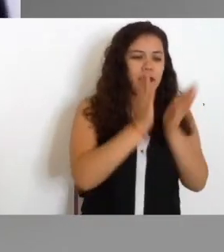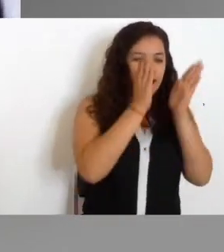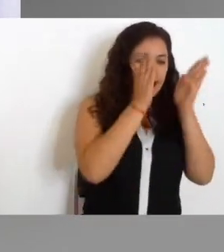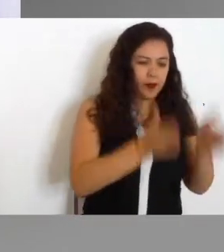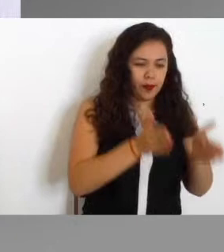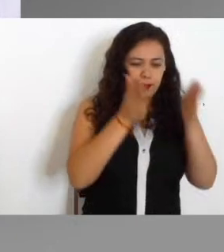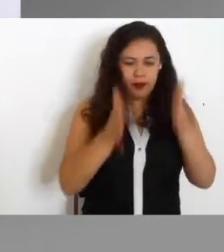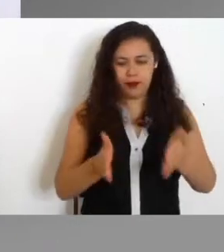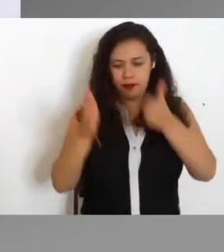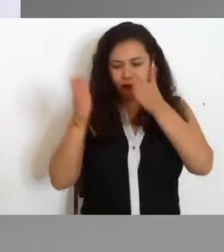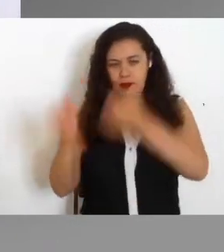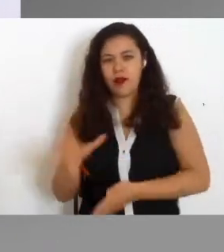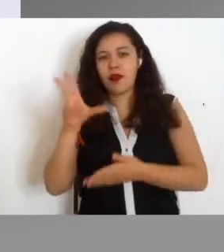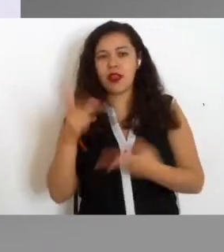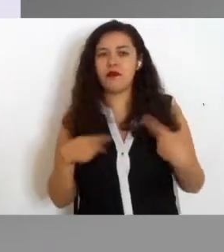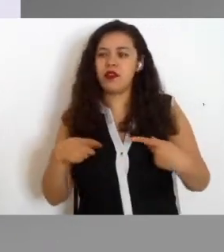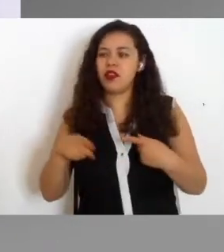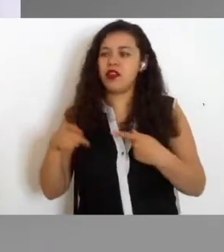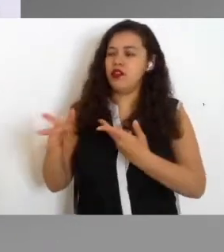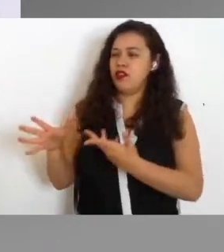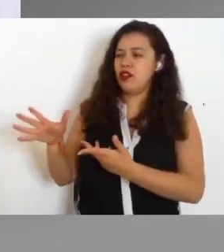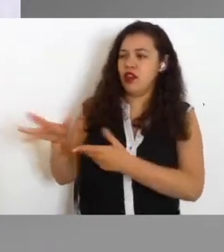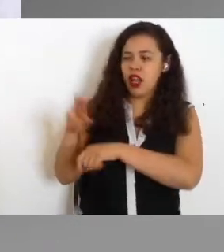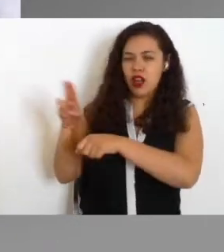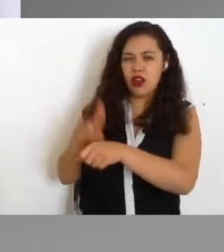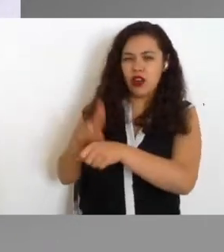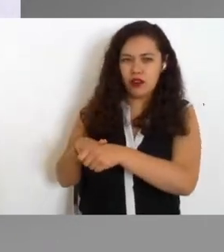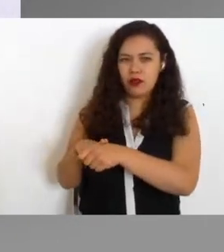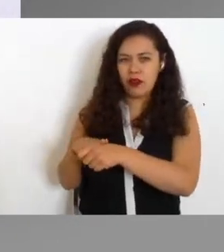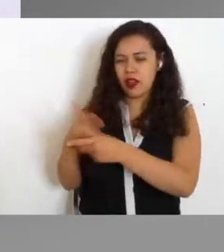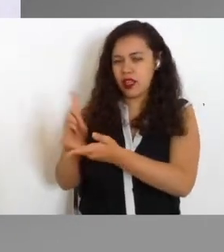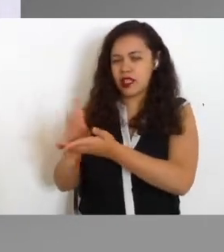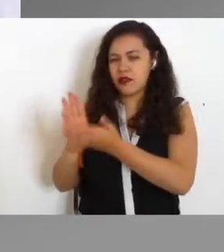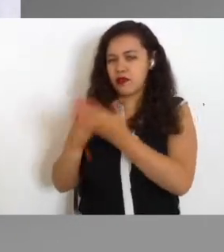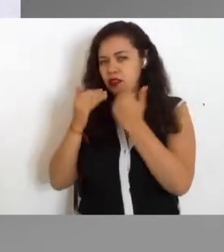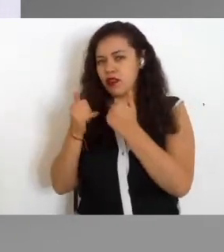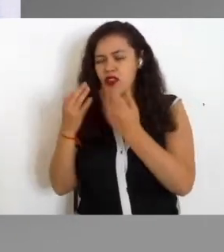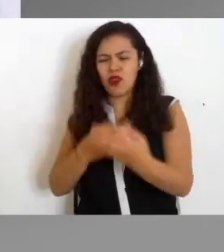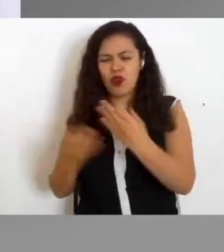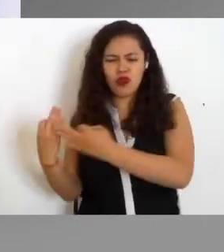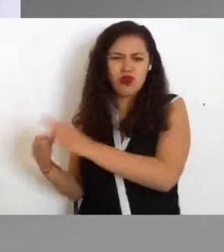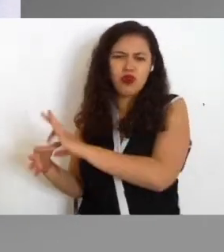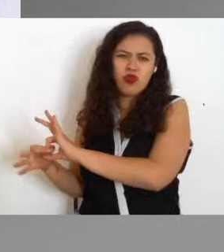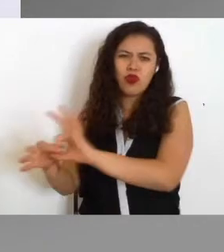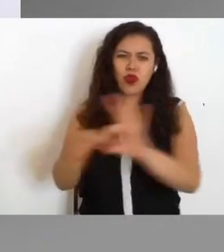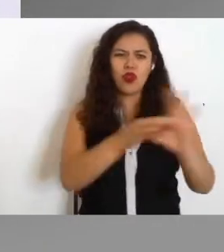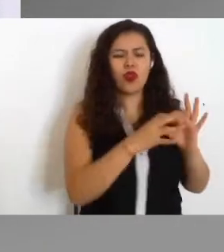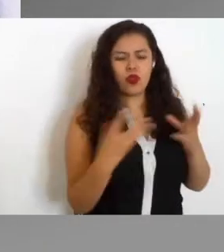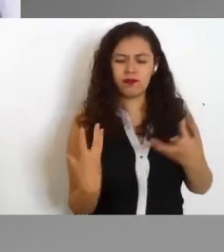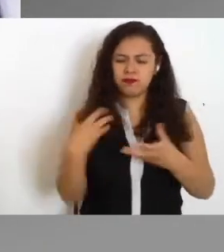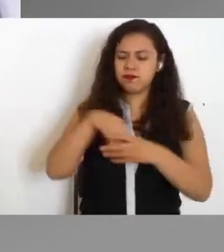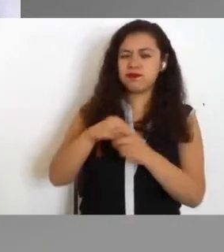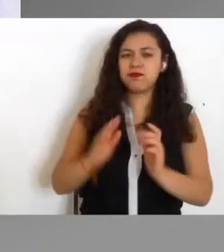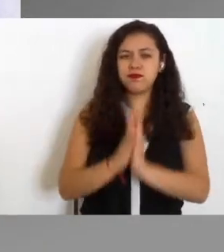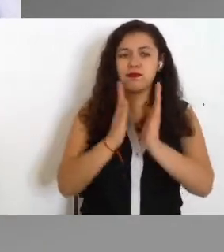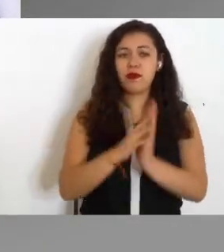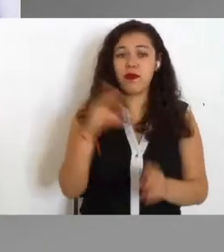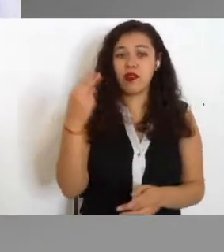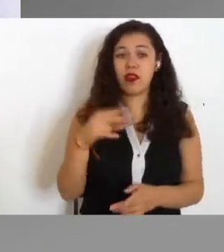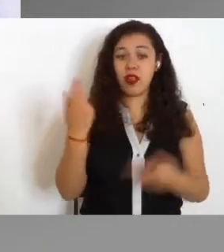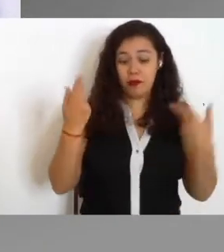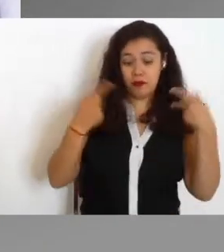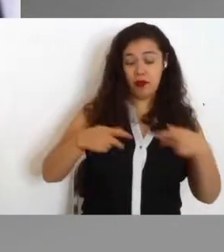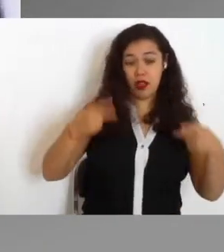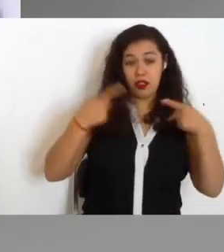personas convencionales en general. Todos podemos aportar, todos podemos contribuir, y el llamarnos personas, independientemente de las cosas